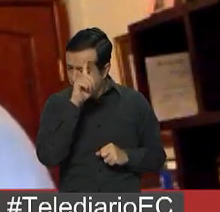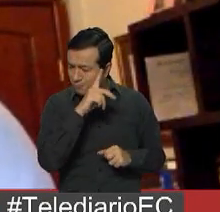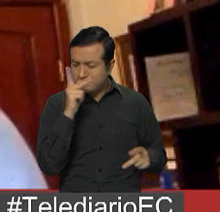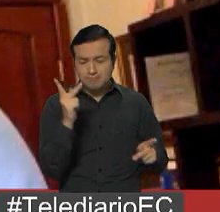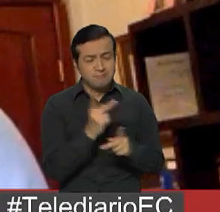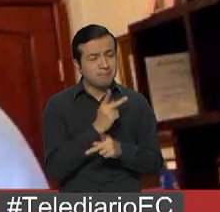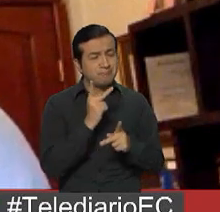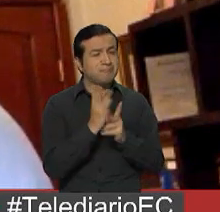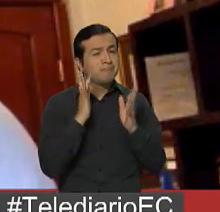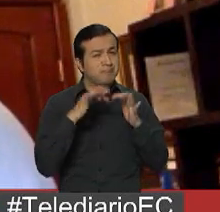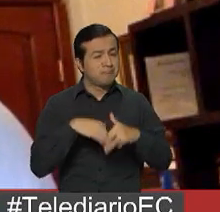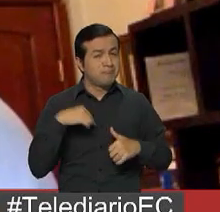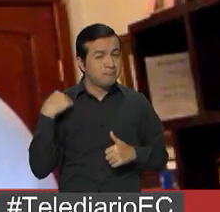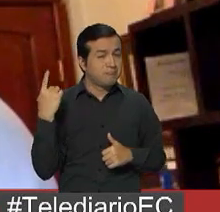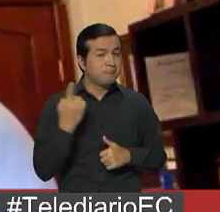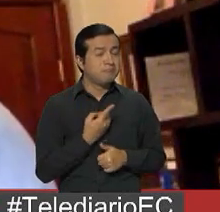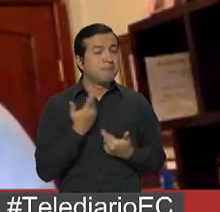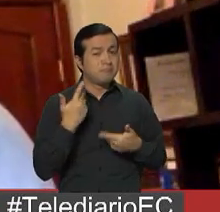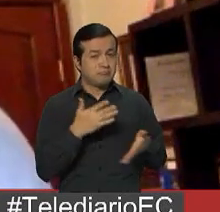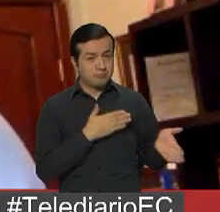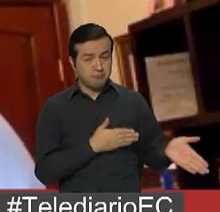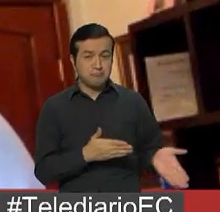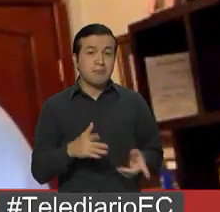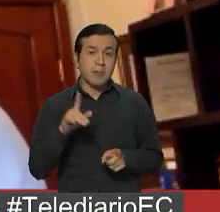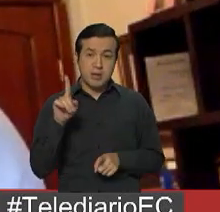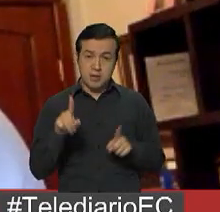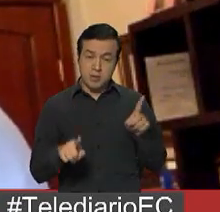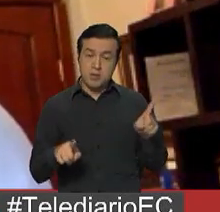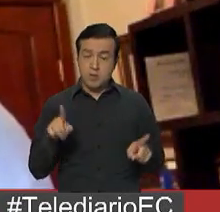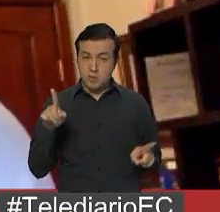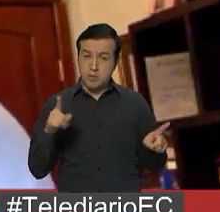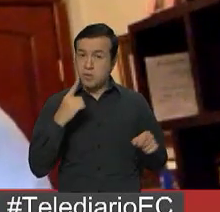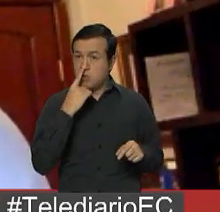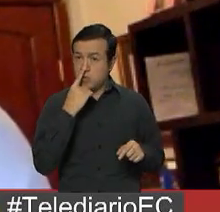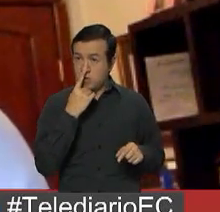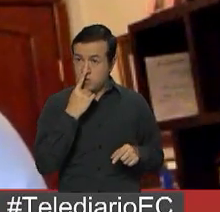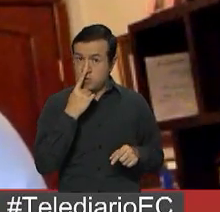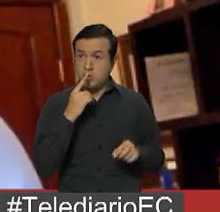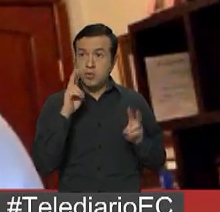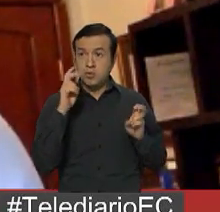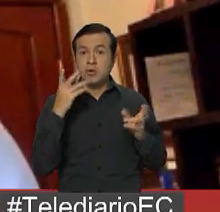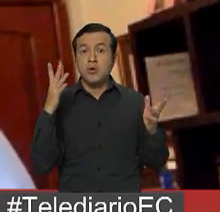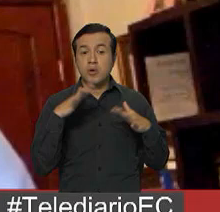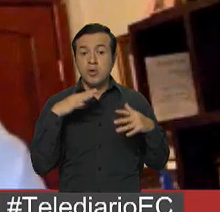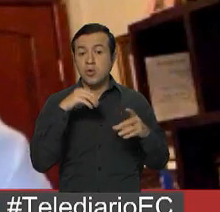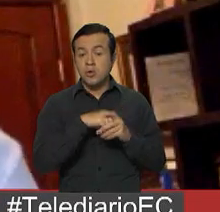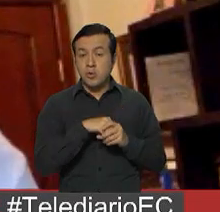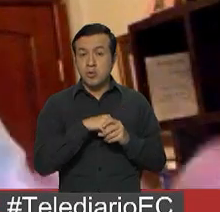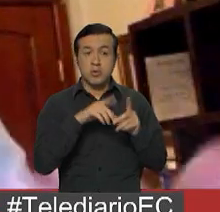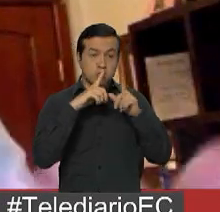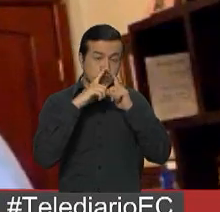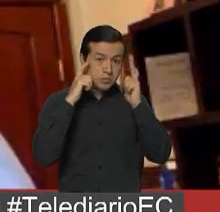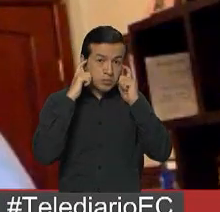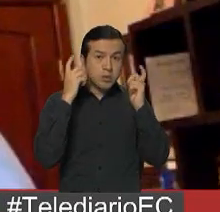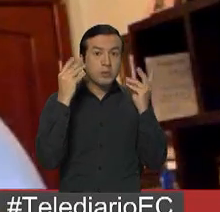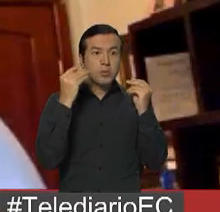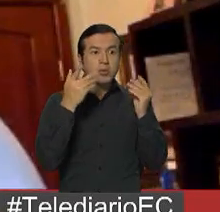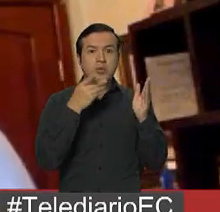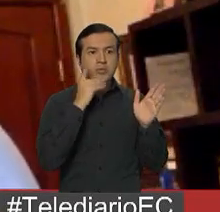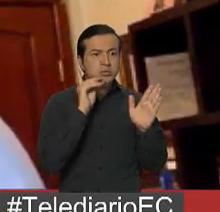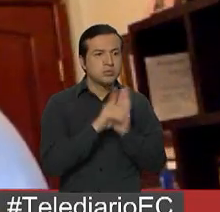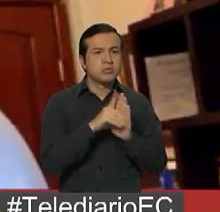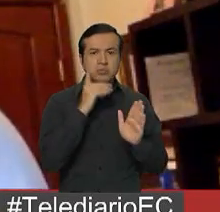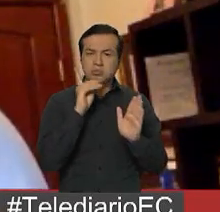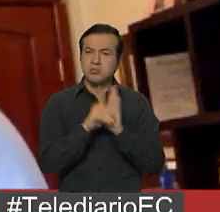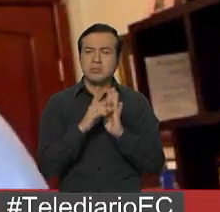colapsa nosotros vamos a ver ya tenemos algunas relaciones e interesantes que a partir del caso de mascarillas por ejemplo recibimos muchas alertas muchos